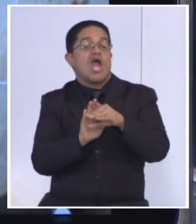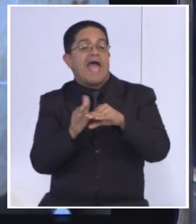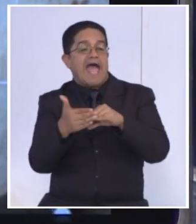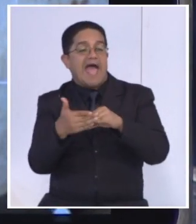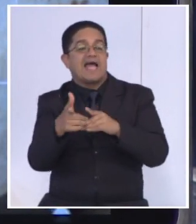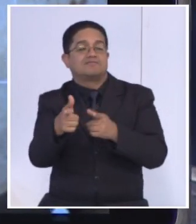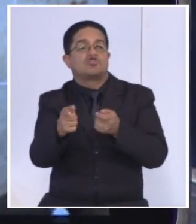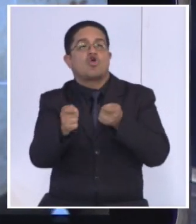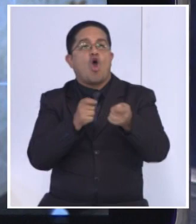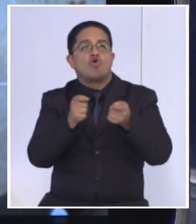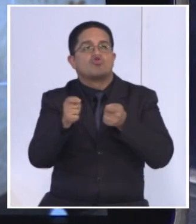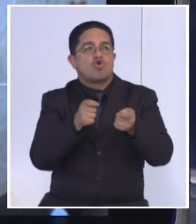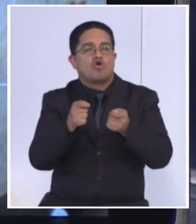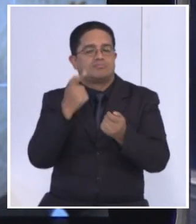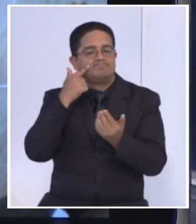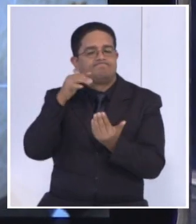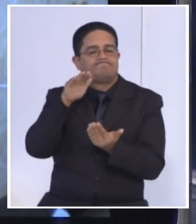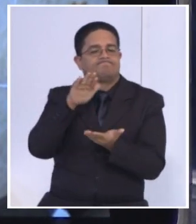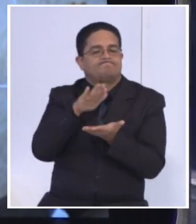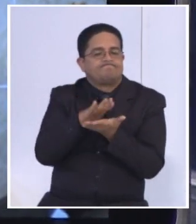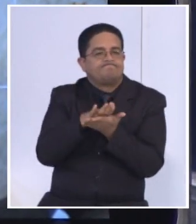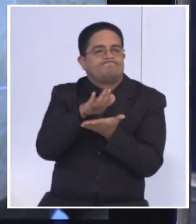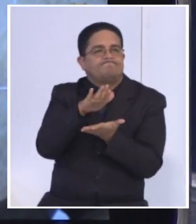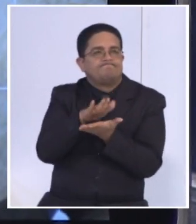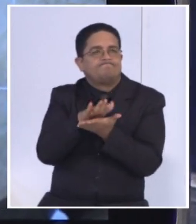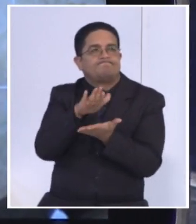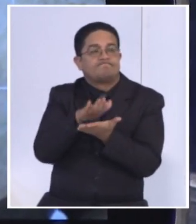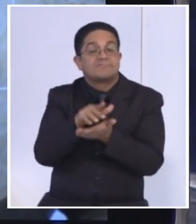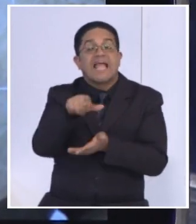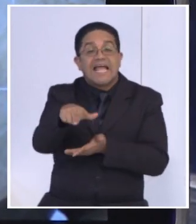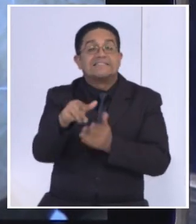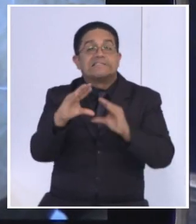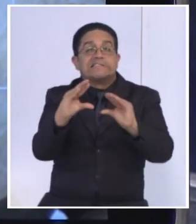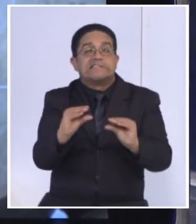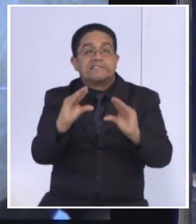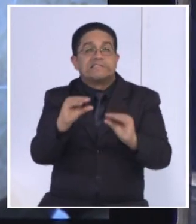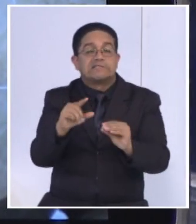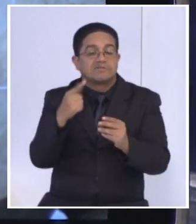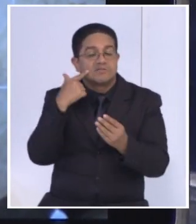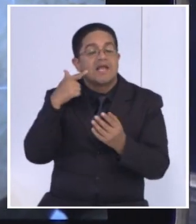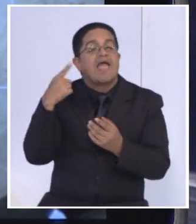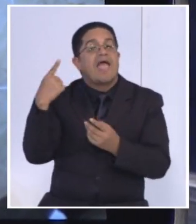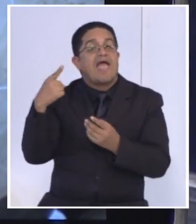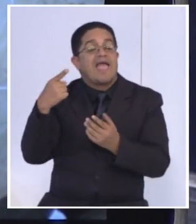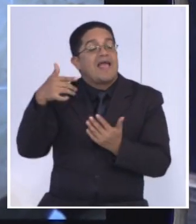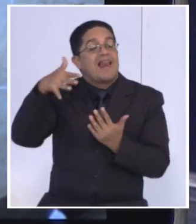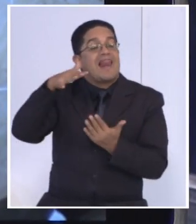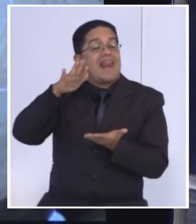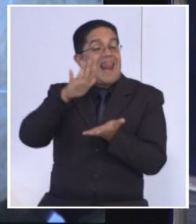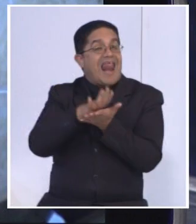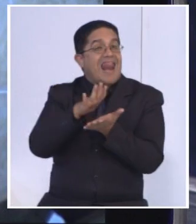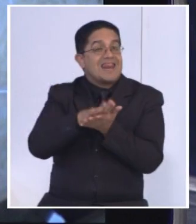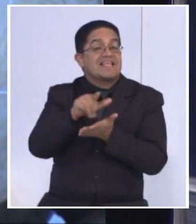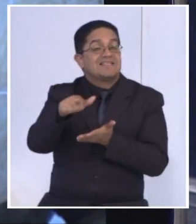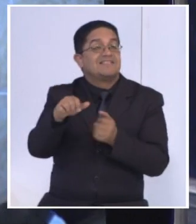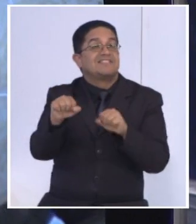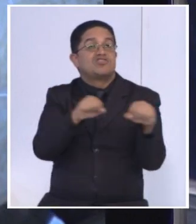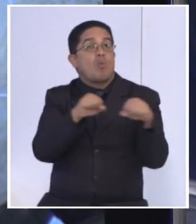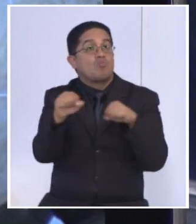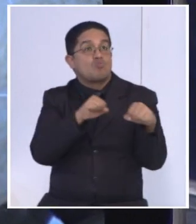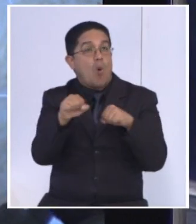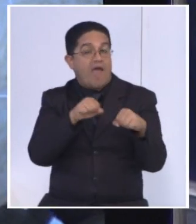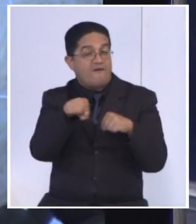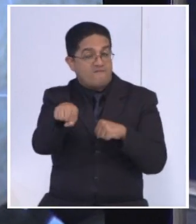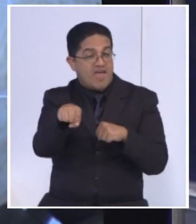el movimiento, porque él no está flotando como un platillo volador. Y esos ligamentos sí están llenos de conexiones eléctricas. Entonces, por eso cuando ese disco se mueve de